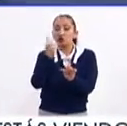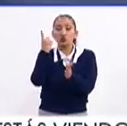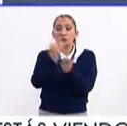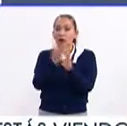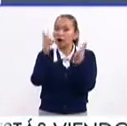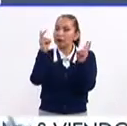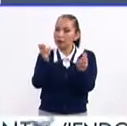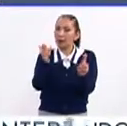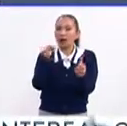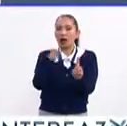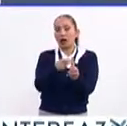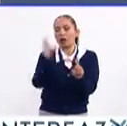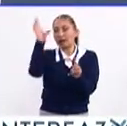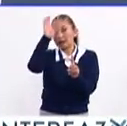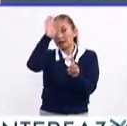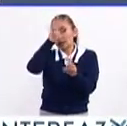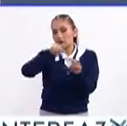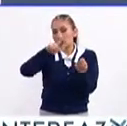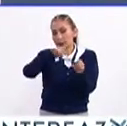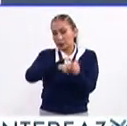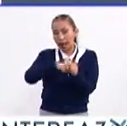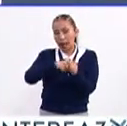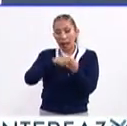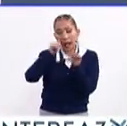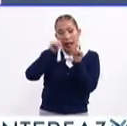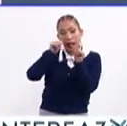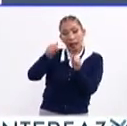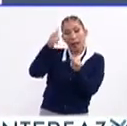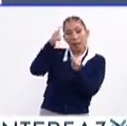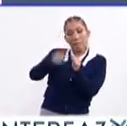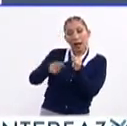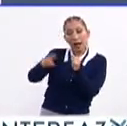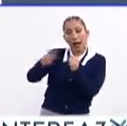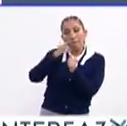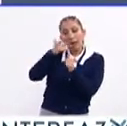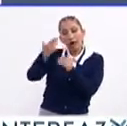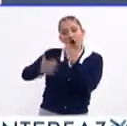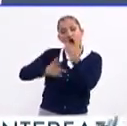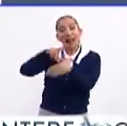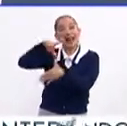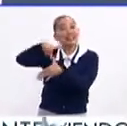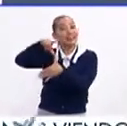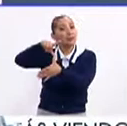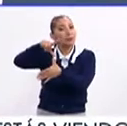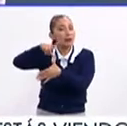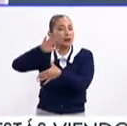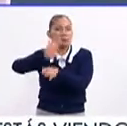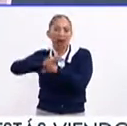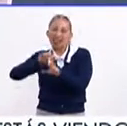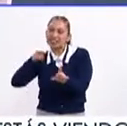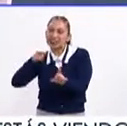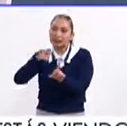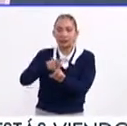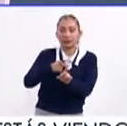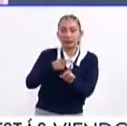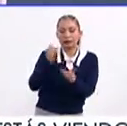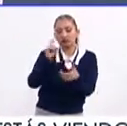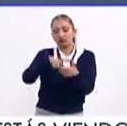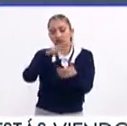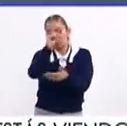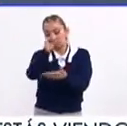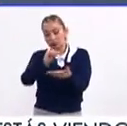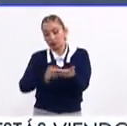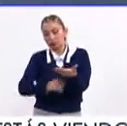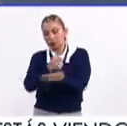solo a las ciencias sociales enfocadas a mejorar Latinoamérica y muy específicamente a formar